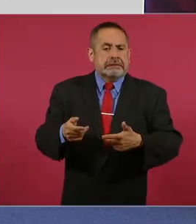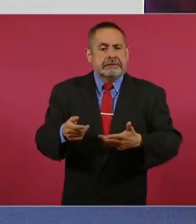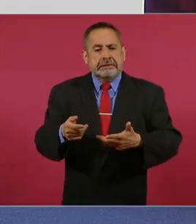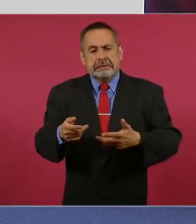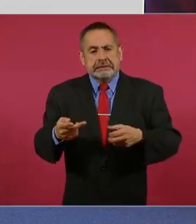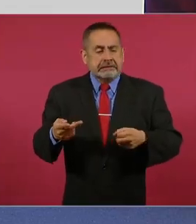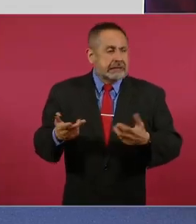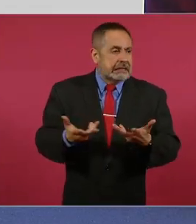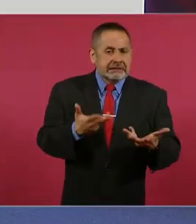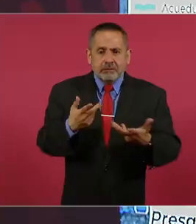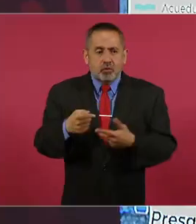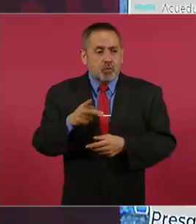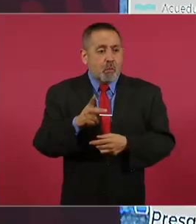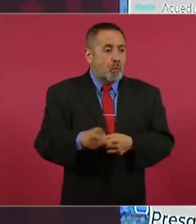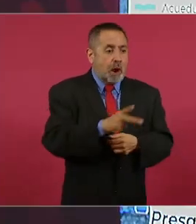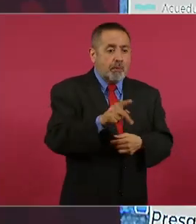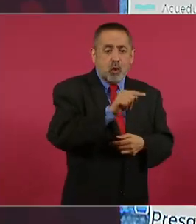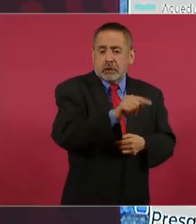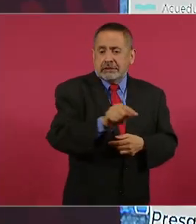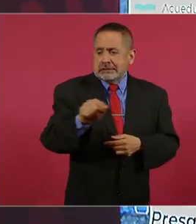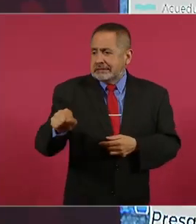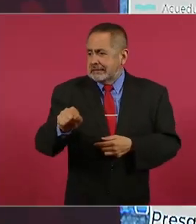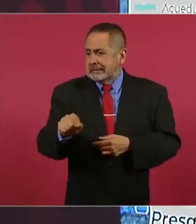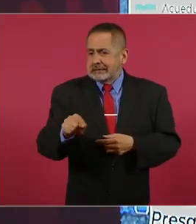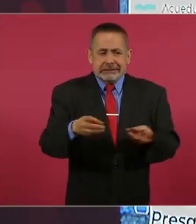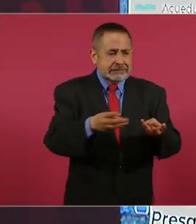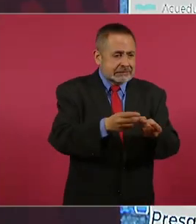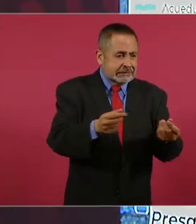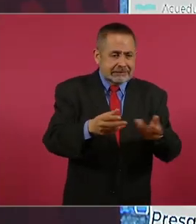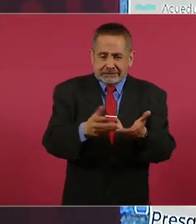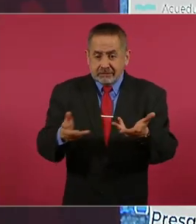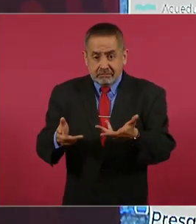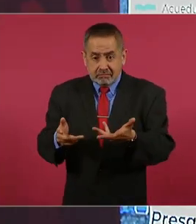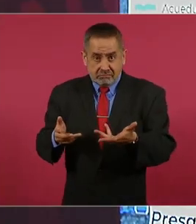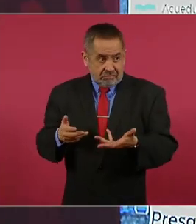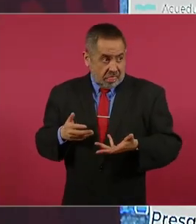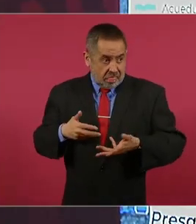Entonces, ¿qué hacer? ¿Cómo resolver? ¿Dejar ahí